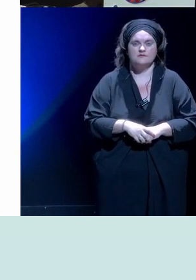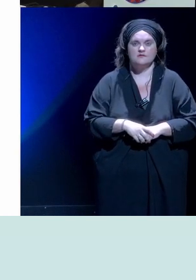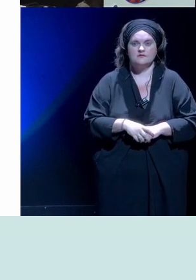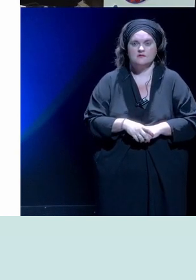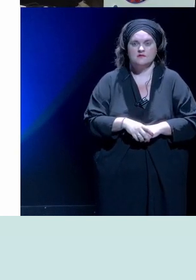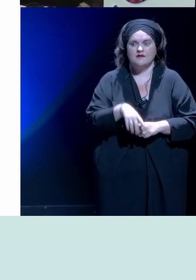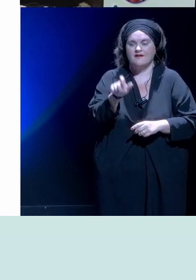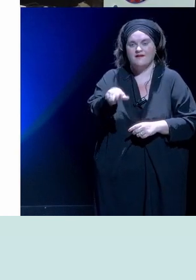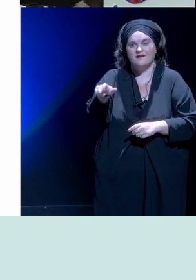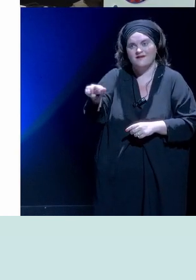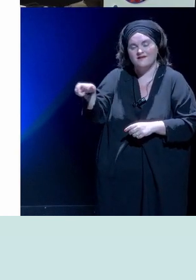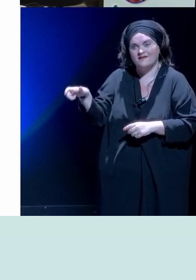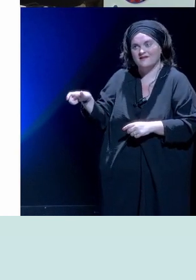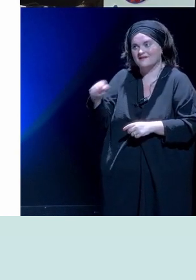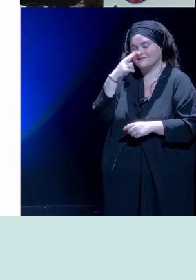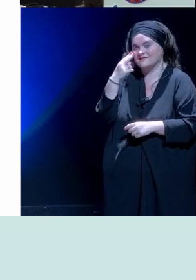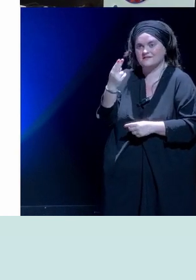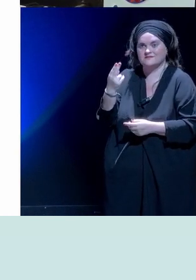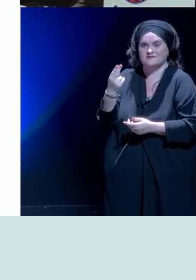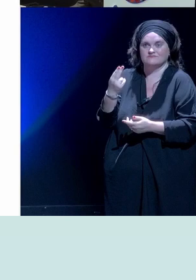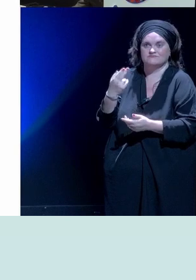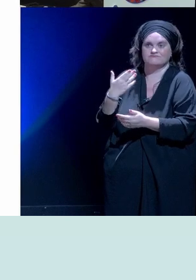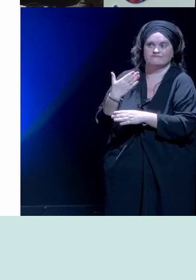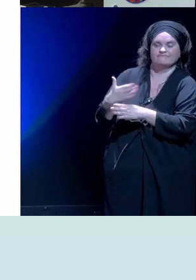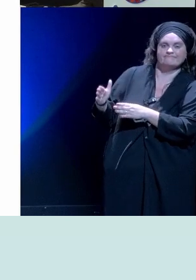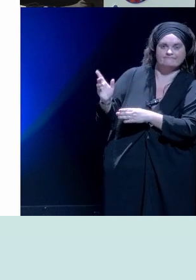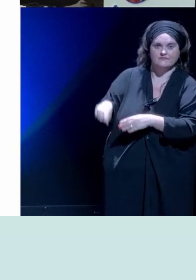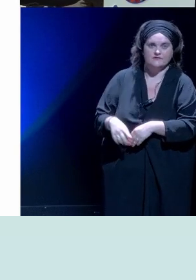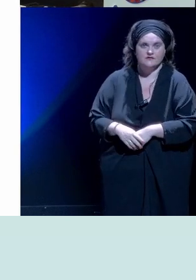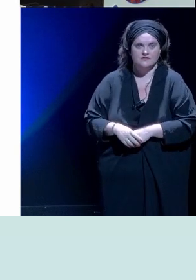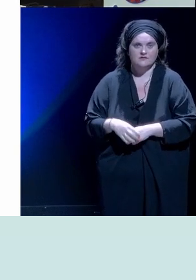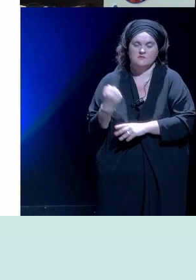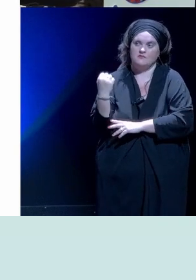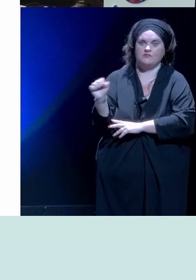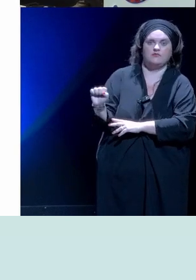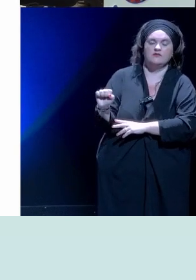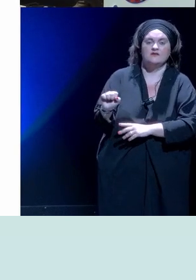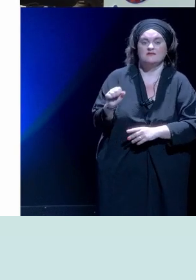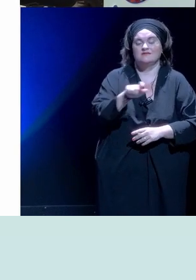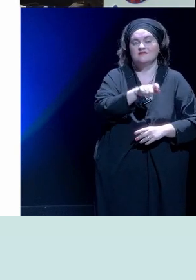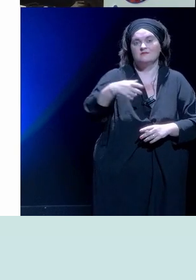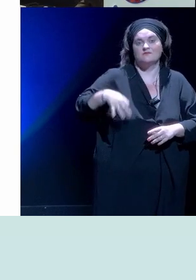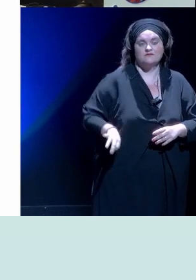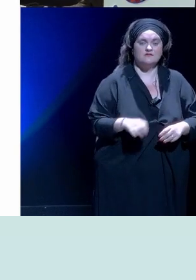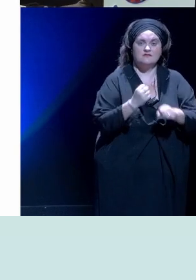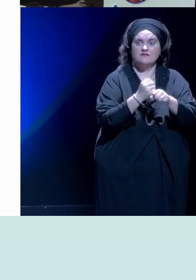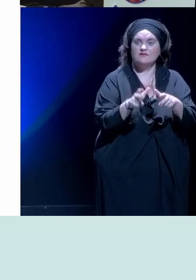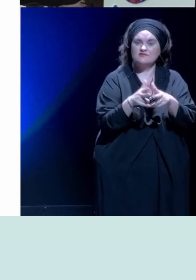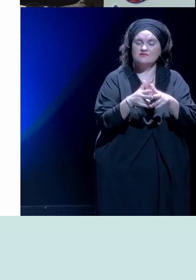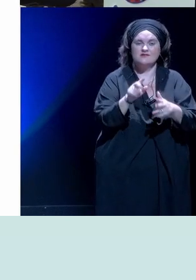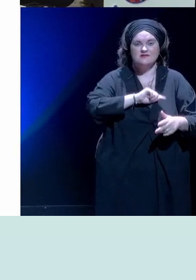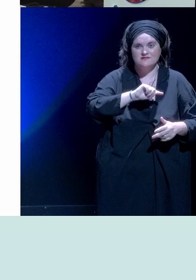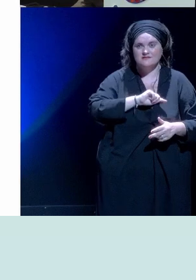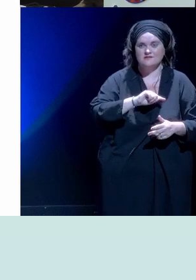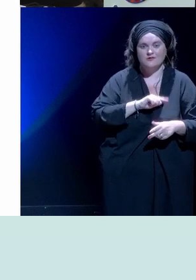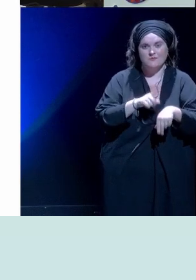la población en la que se interesa. Por lo tanto, a menudo los profesionales del trabajo social, de la asistencia social, tienen esa sensación de